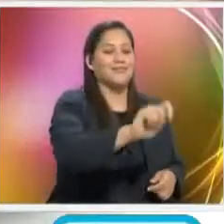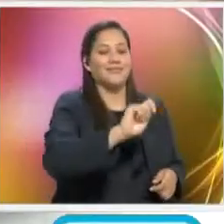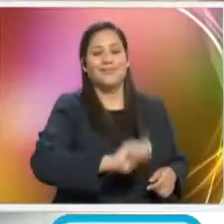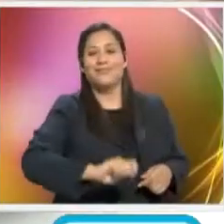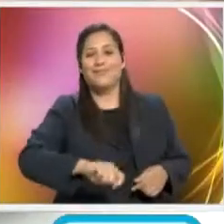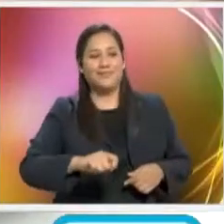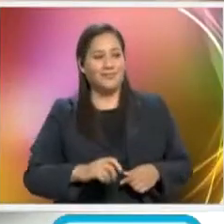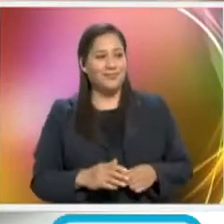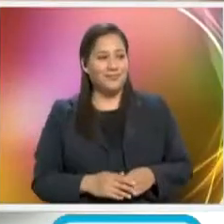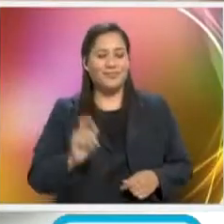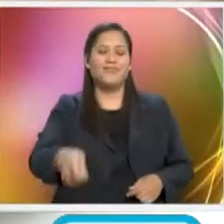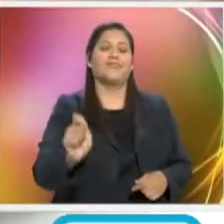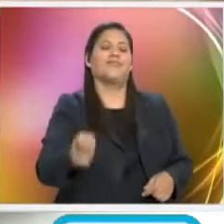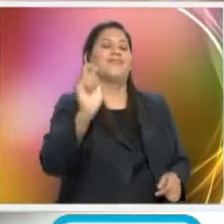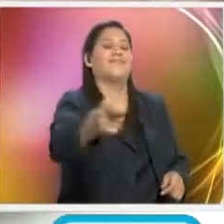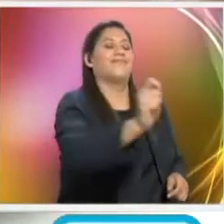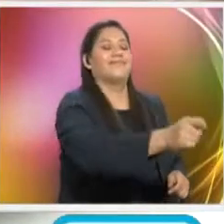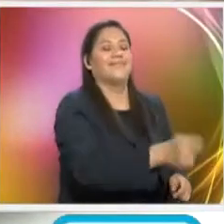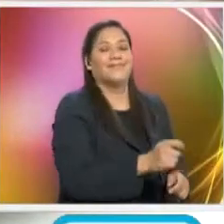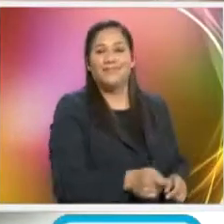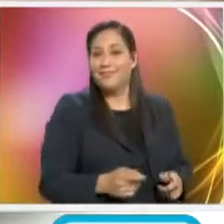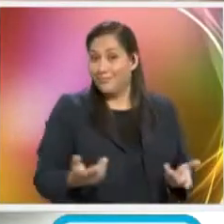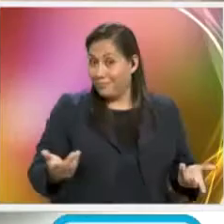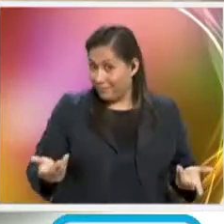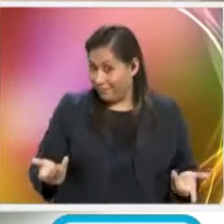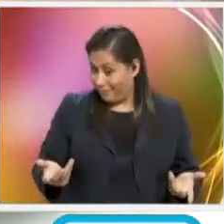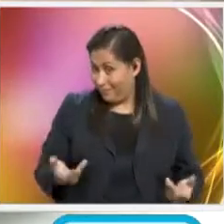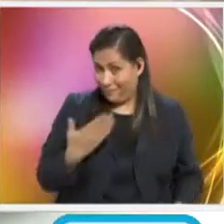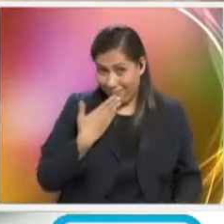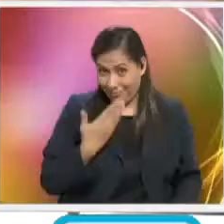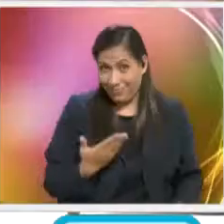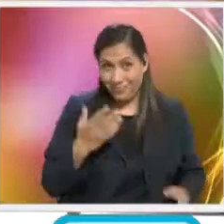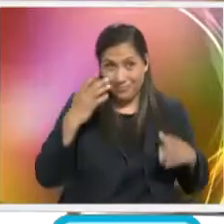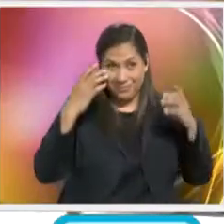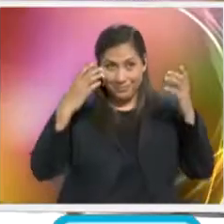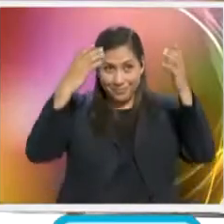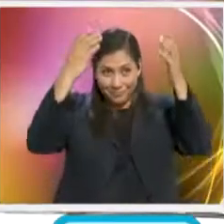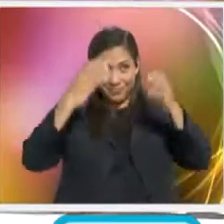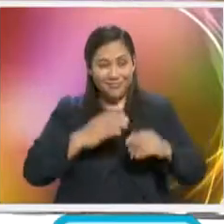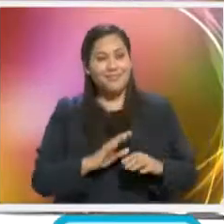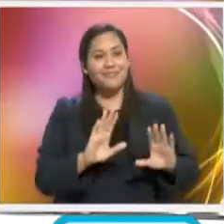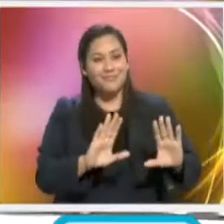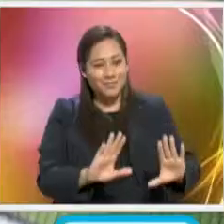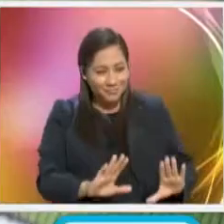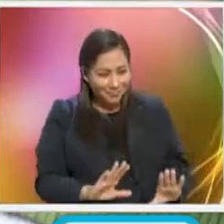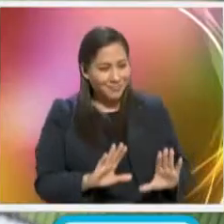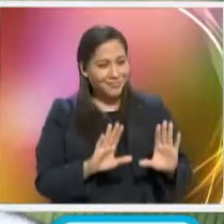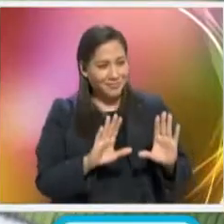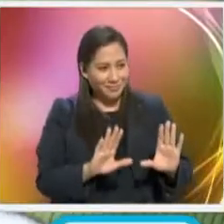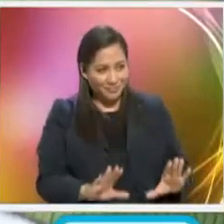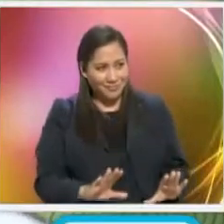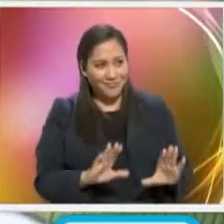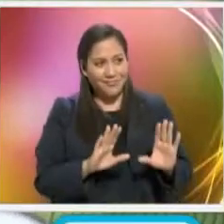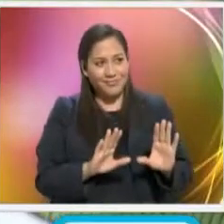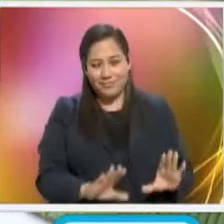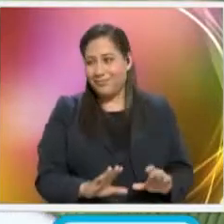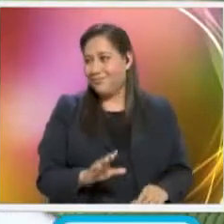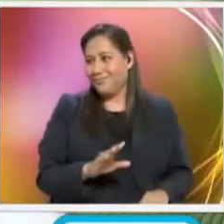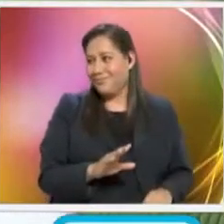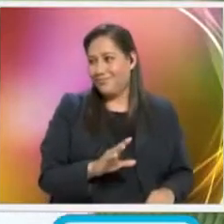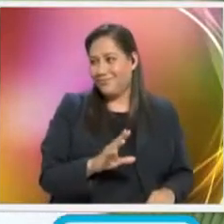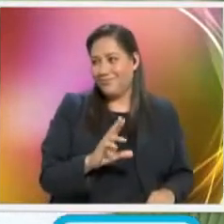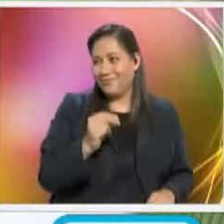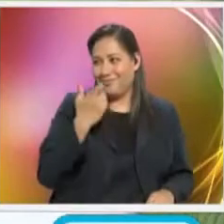¿Por qué lo avientas así o qué? Porque queda- Con así queda muy bien, chef. despacito, despacito, con calma. La verdad no lo te quieres quería comer o qué? opacar,